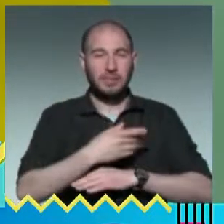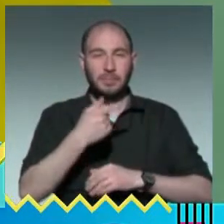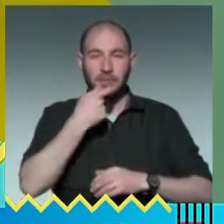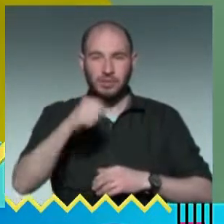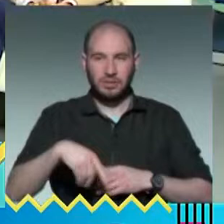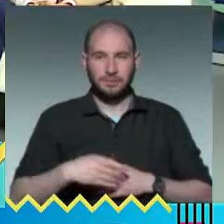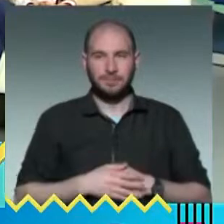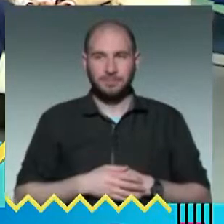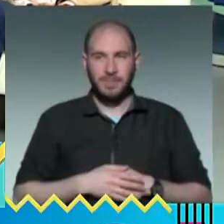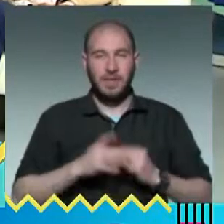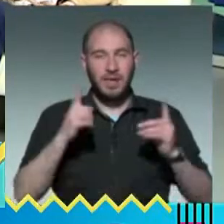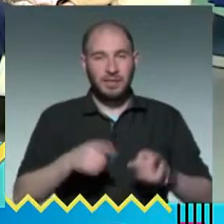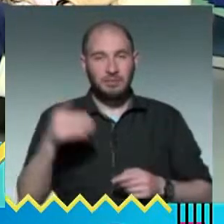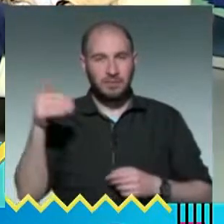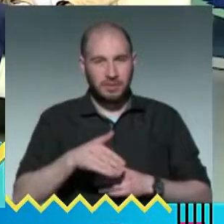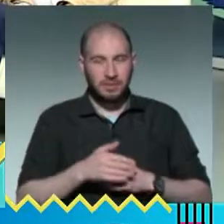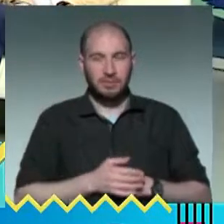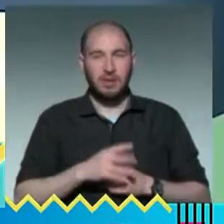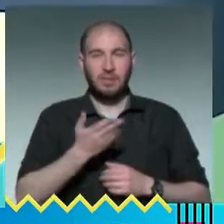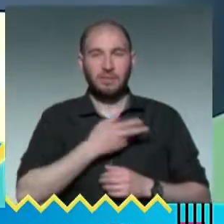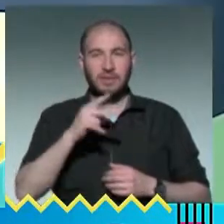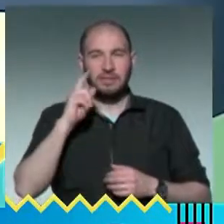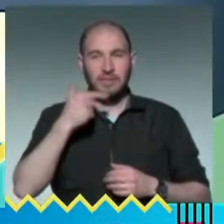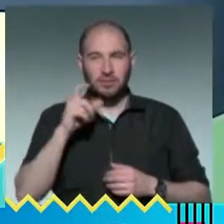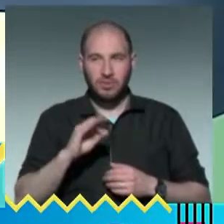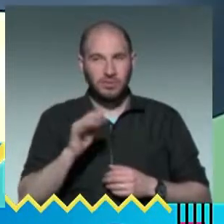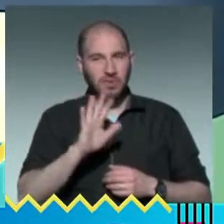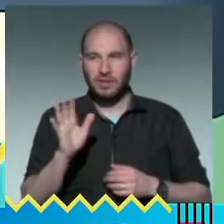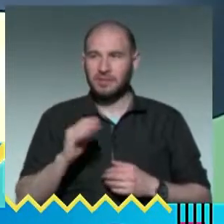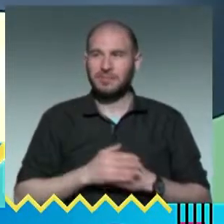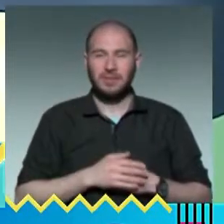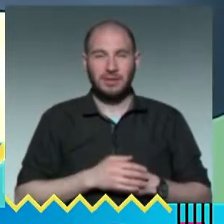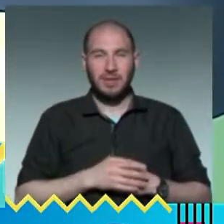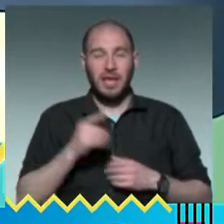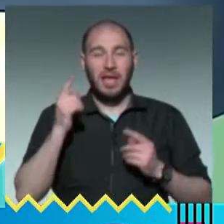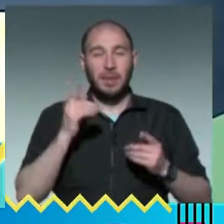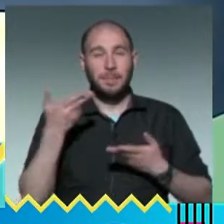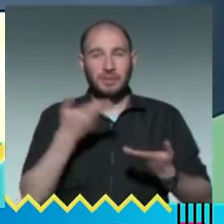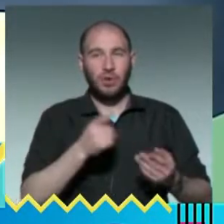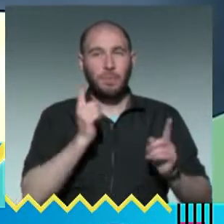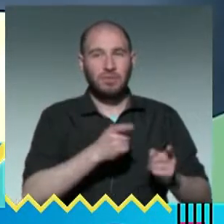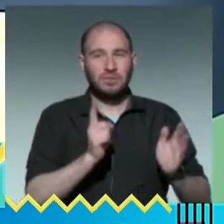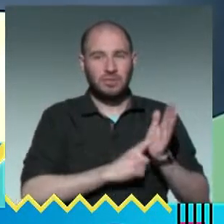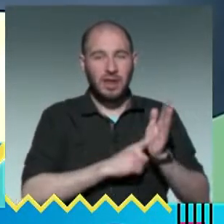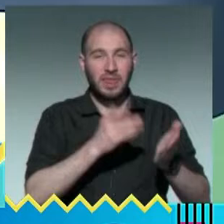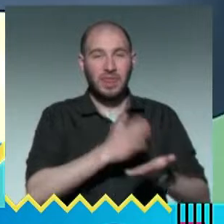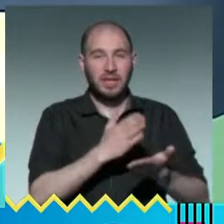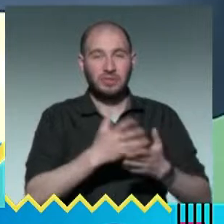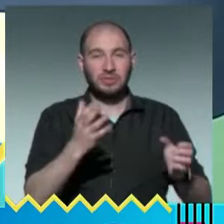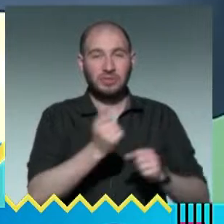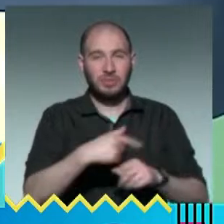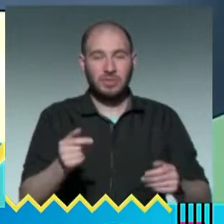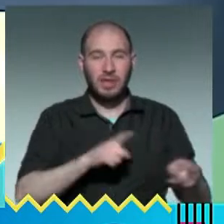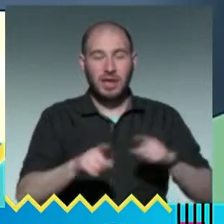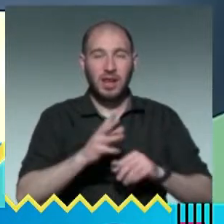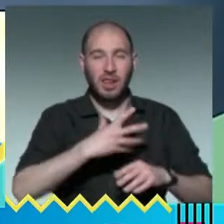de la provincia de Mendoza. Y también está con nosotros Francisco Lozada. Muchísimas gracias, Francisco. Y te presento como profesor titular de Derecho del Transporte en la